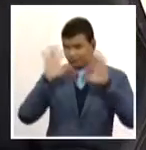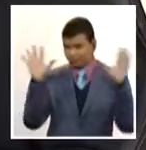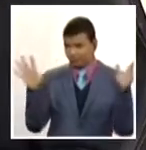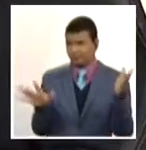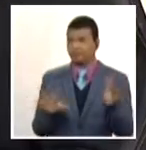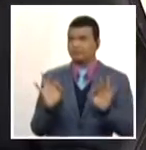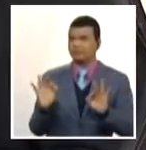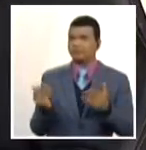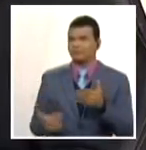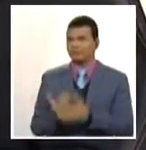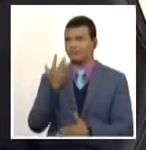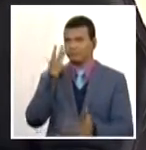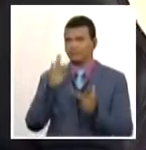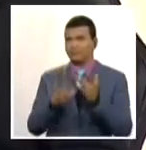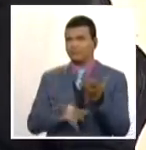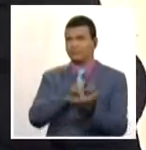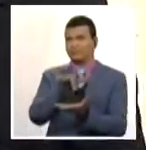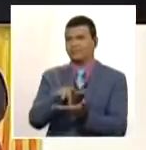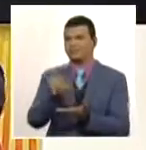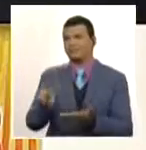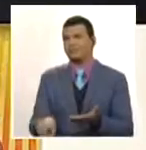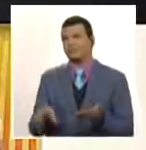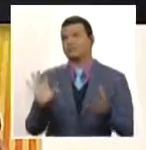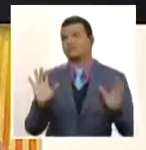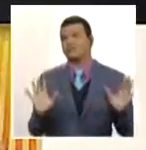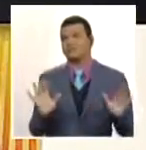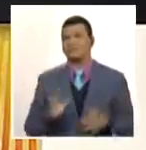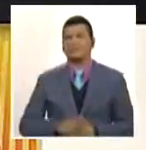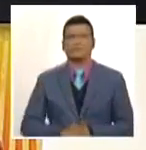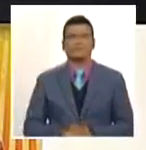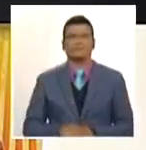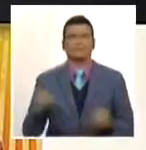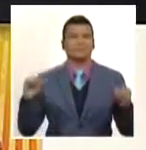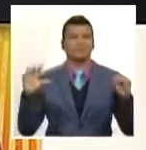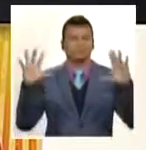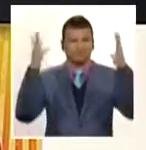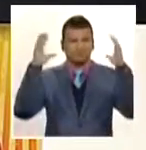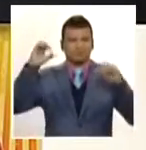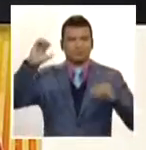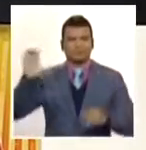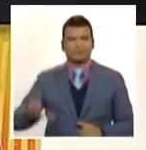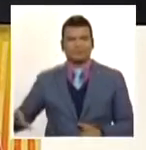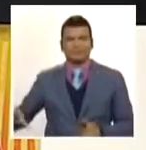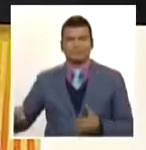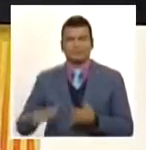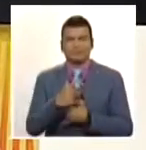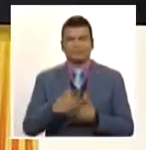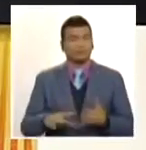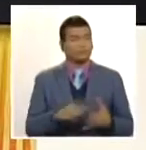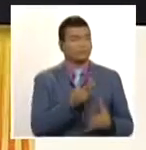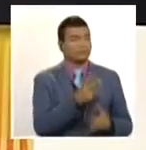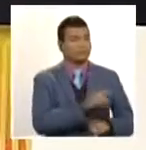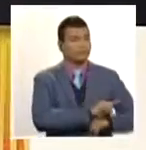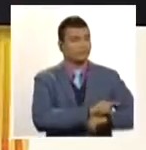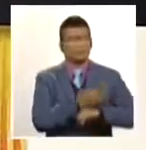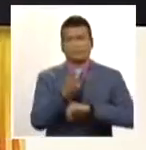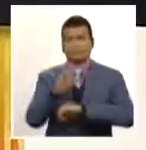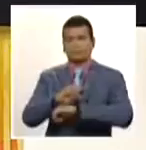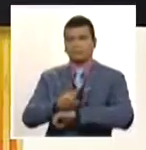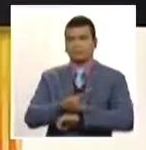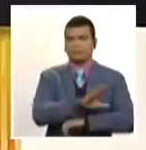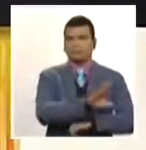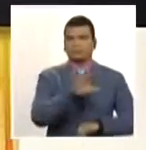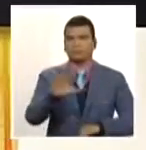Petronio está de moda, ¿no? Hay que ir. Hay que ir, por supuesto. Hay que disfrutar de esta fiesta del Pacífico colombiano. Nos quedan 30 segundos